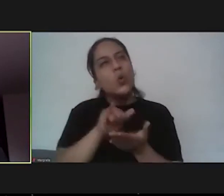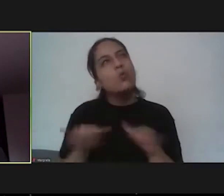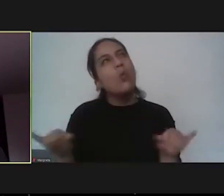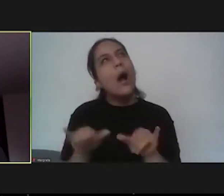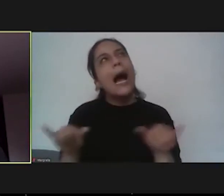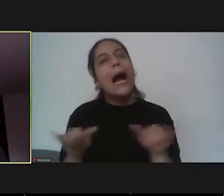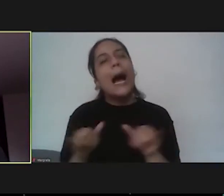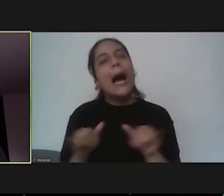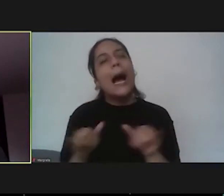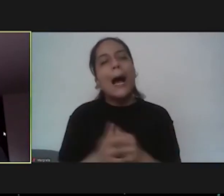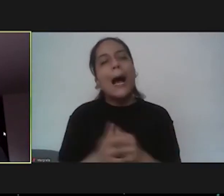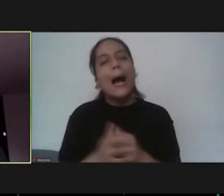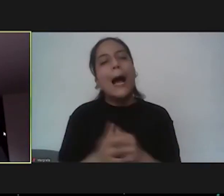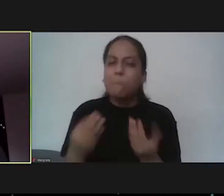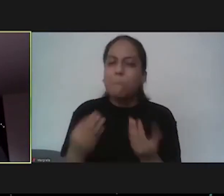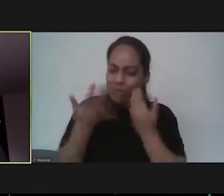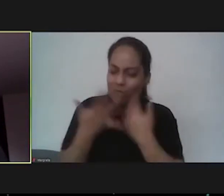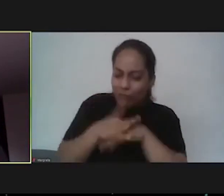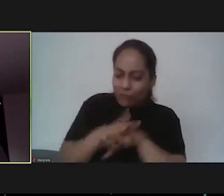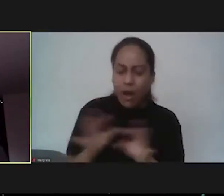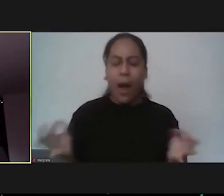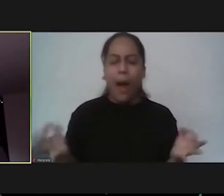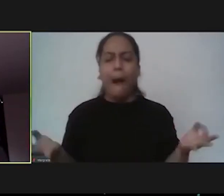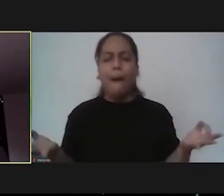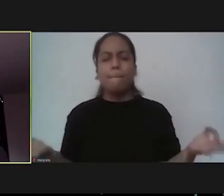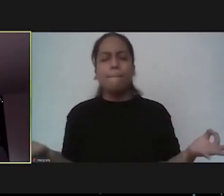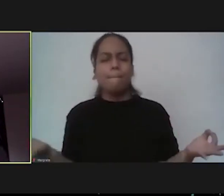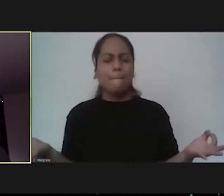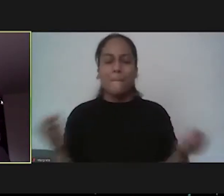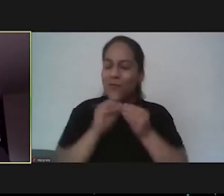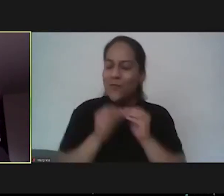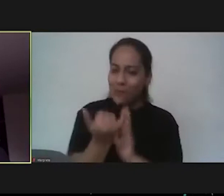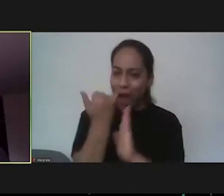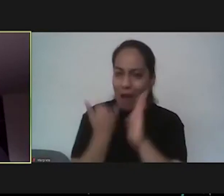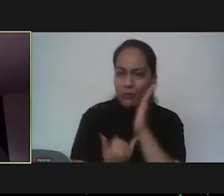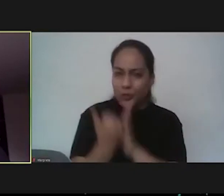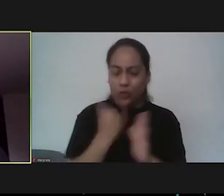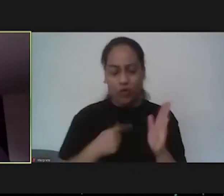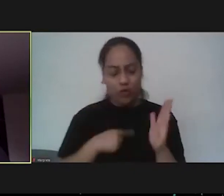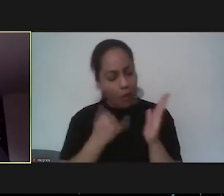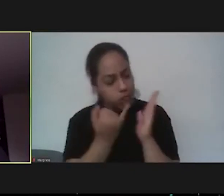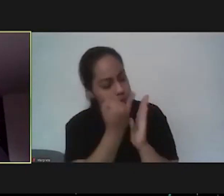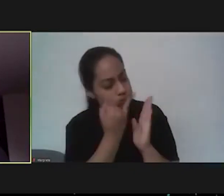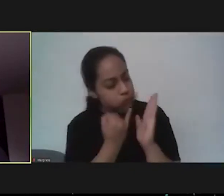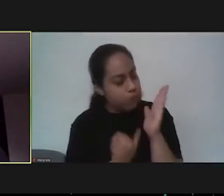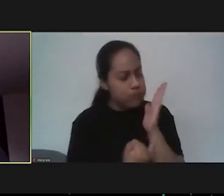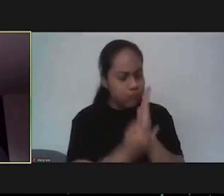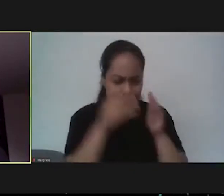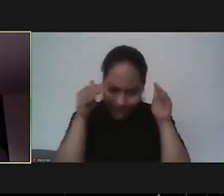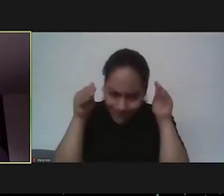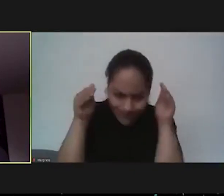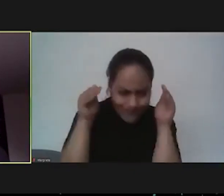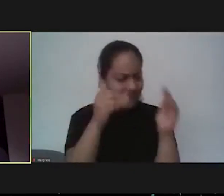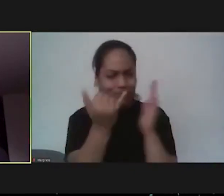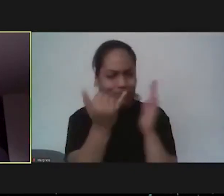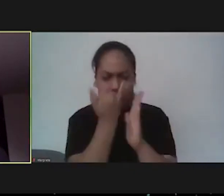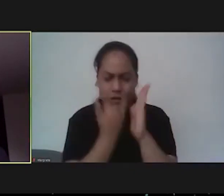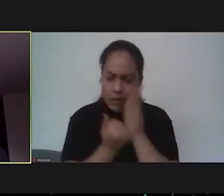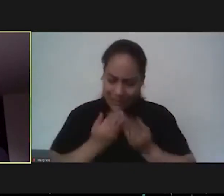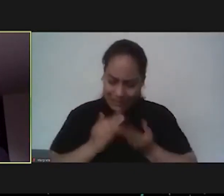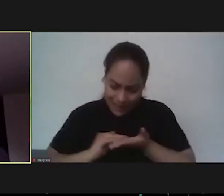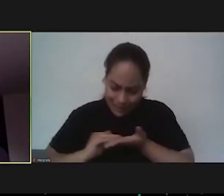como una técnica de meditación. Es realmente cuando yo estoy dibujando que estoy concentrada y estoy sanando y